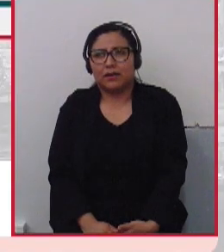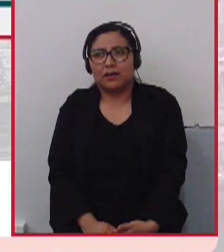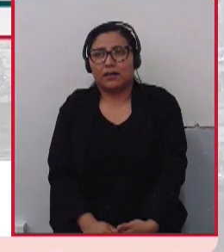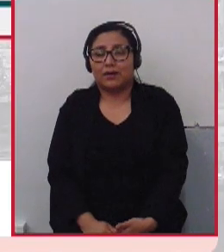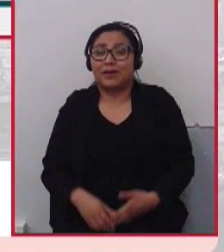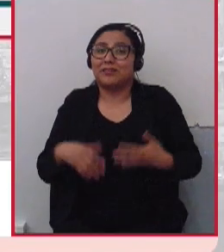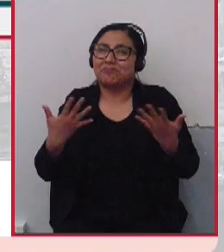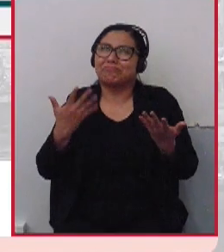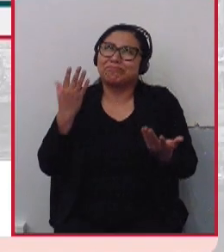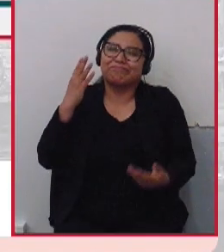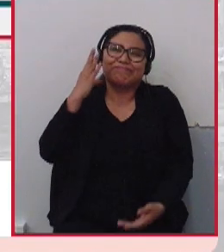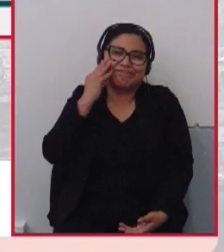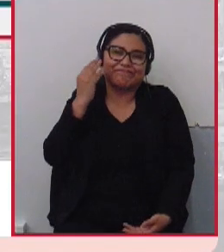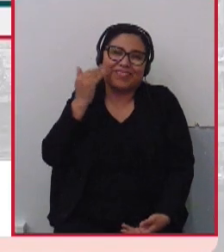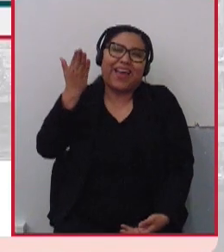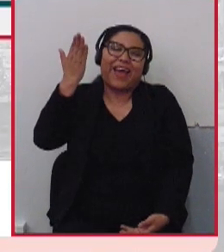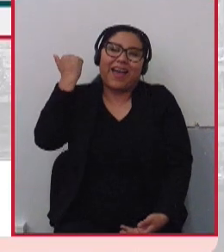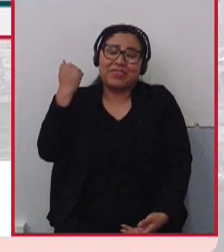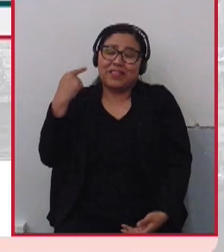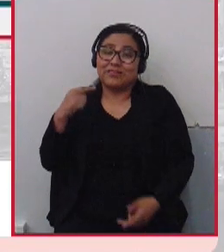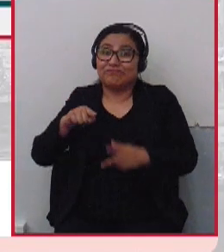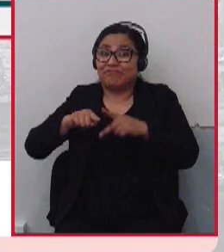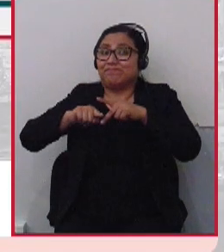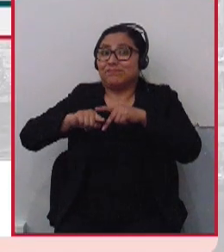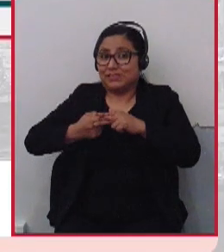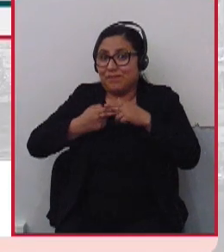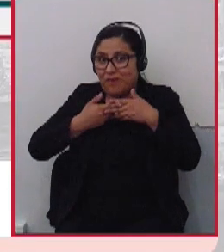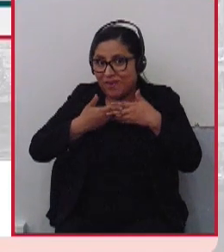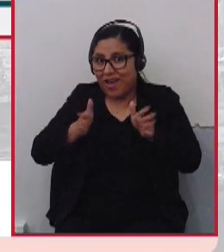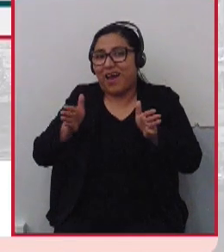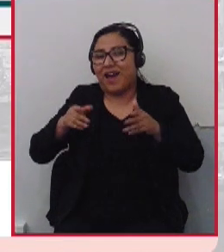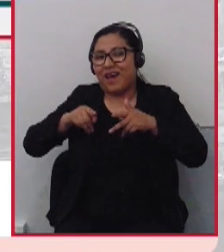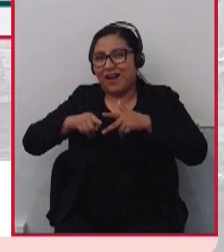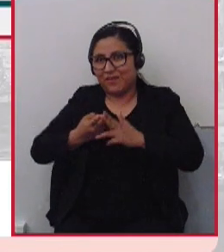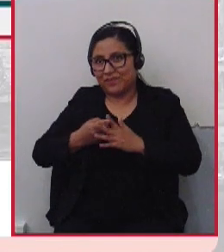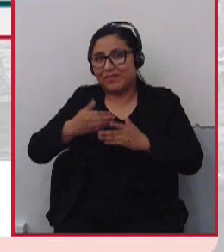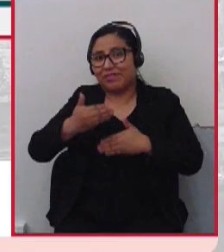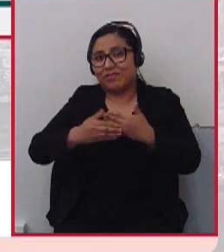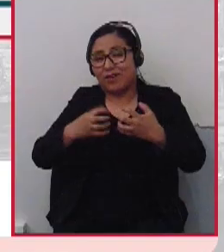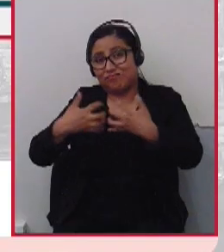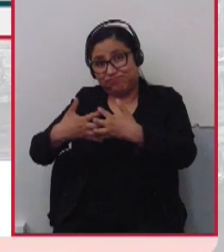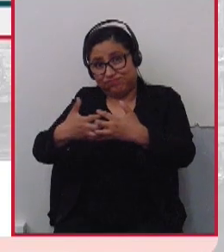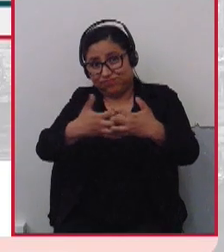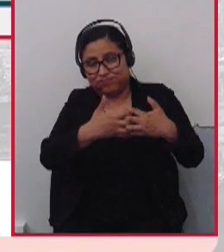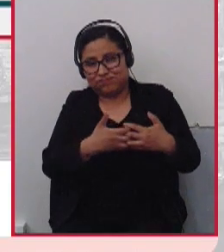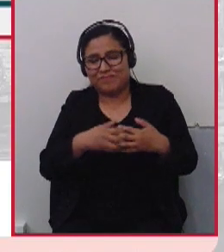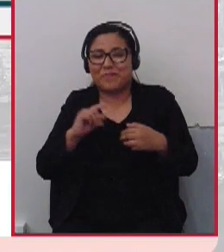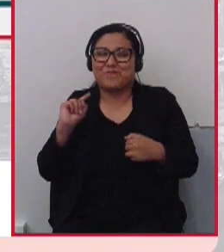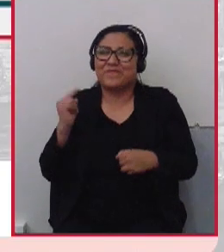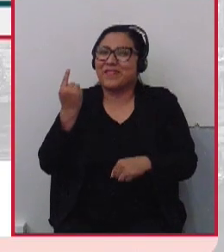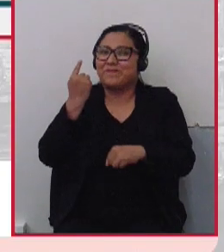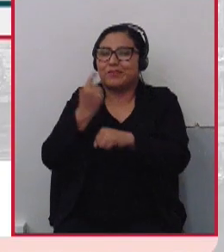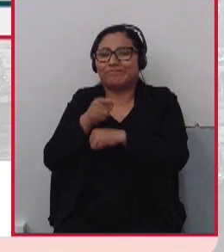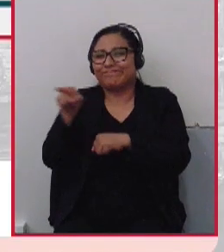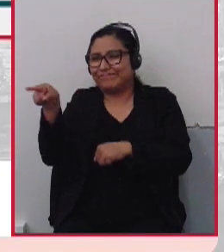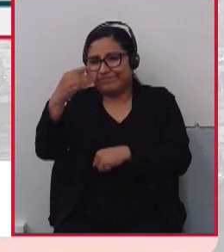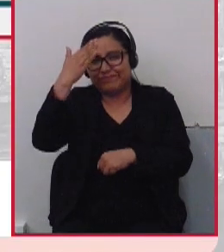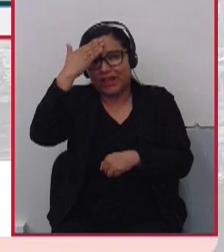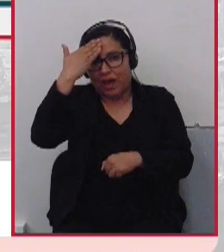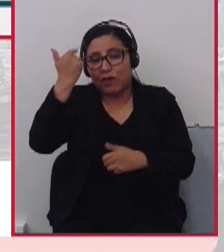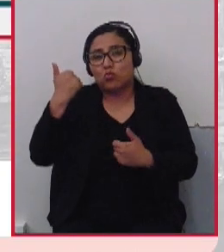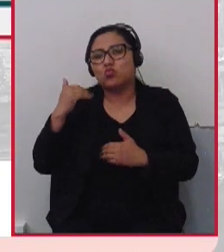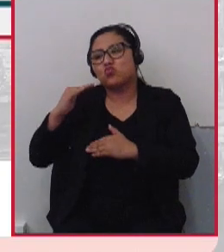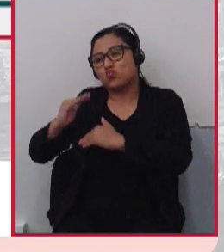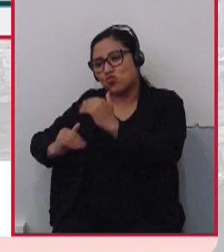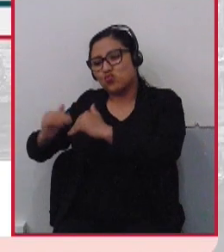Y como una anécdota, cuando pusimos en marcha la planta, lo primero, ustedes saben, ¿no? Cuando uno